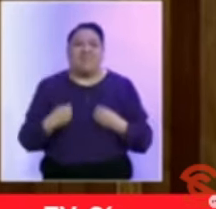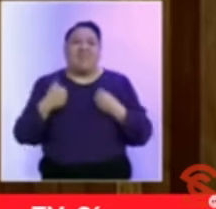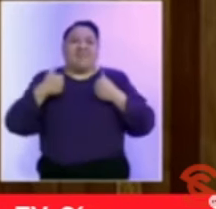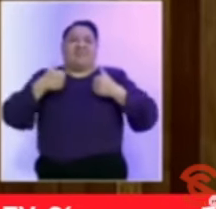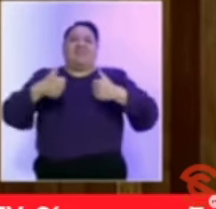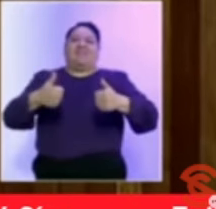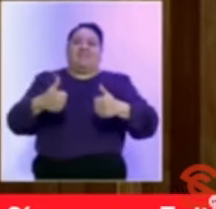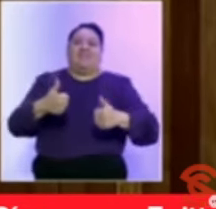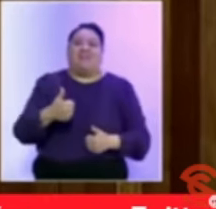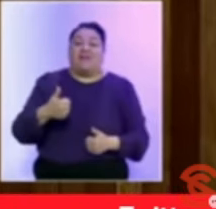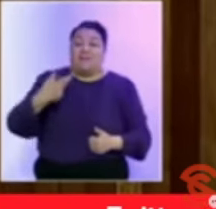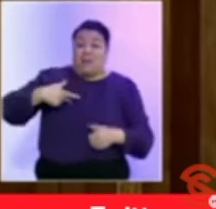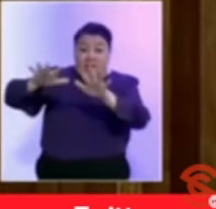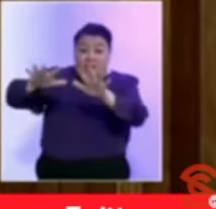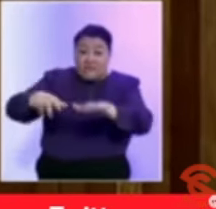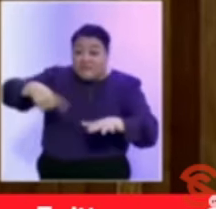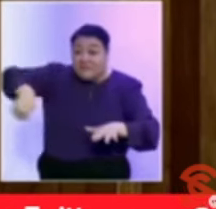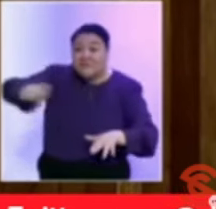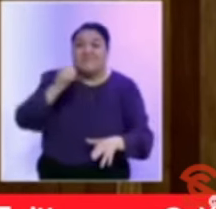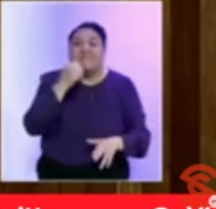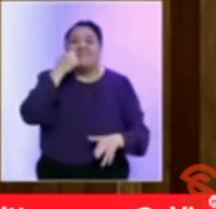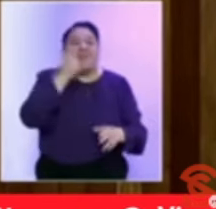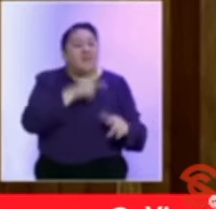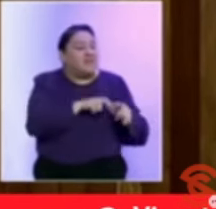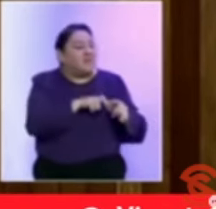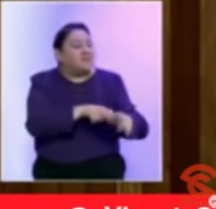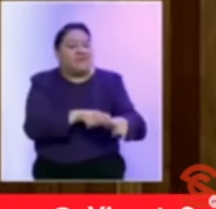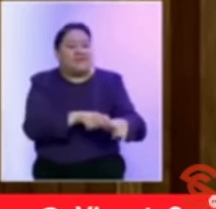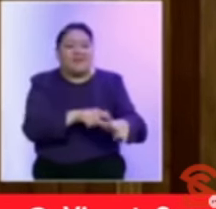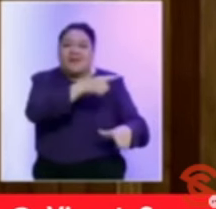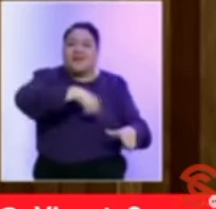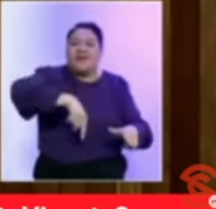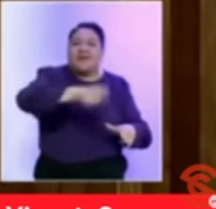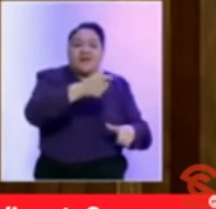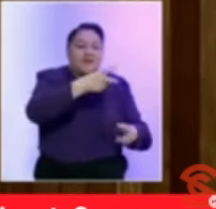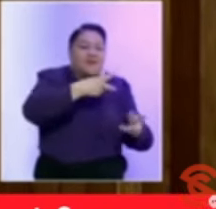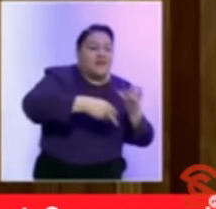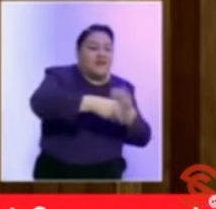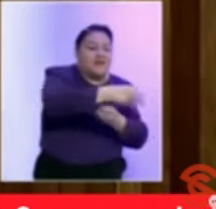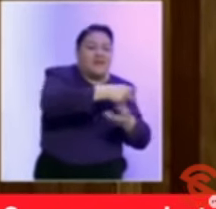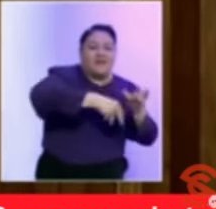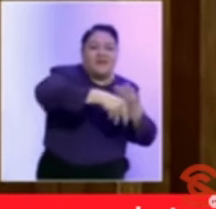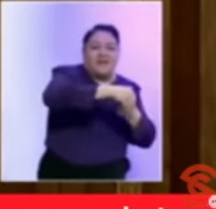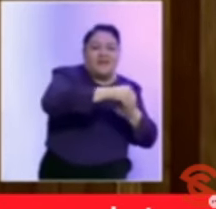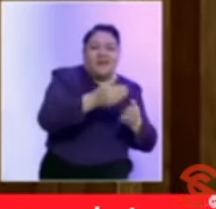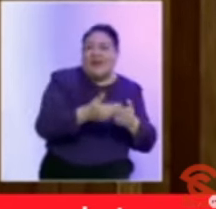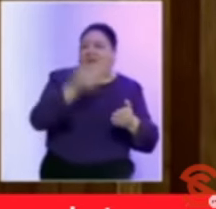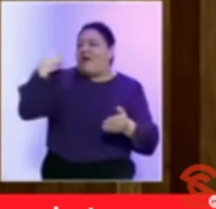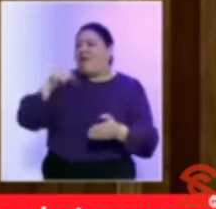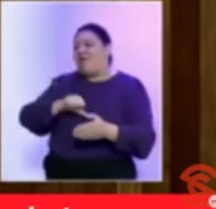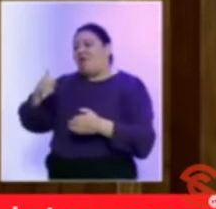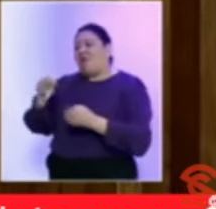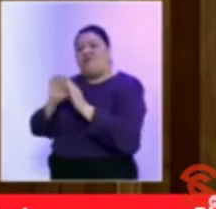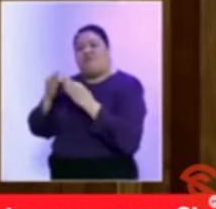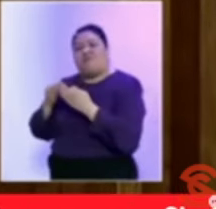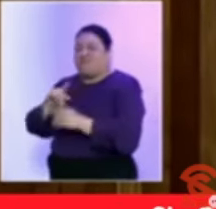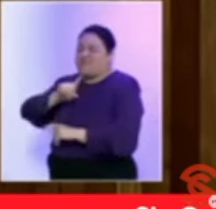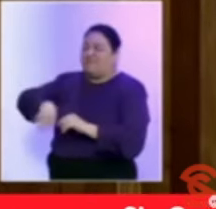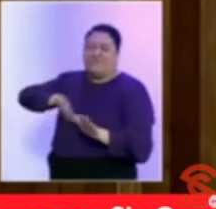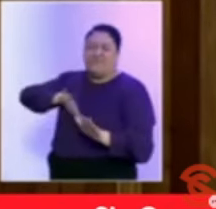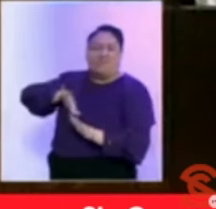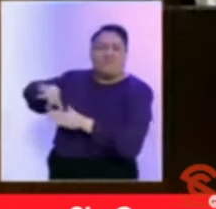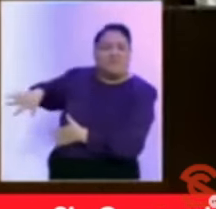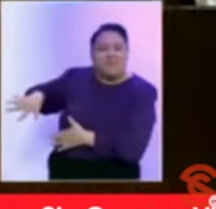decidió que continúe la economía moral y no regrese el sistema neoliberal